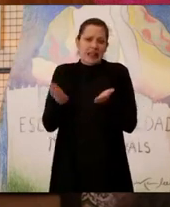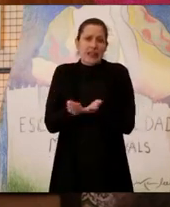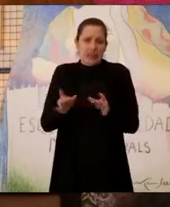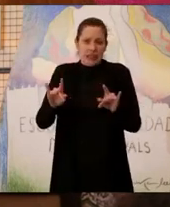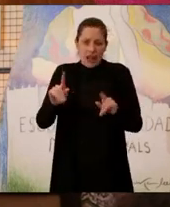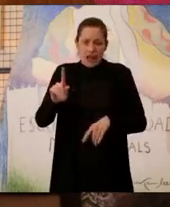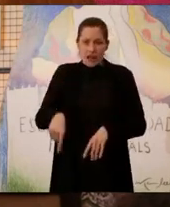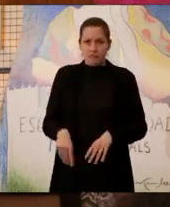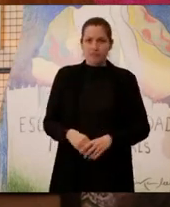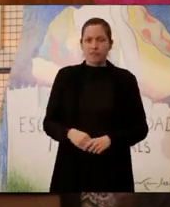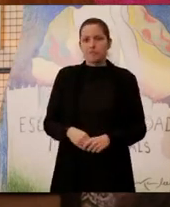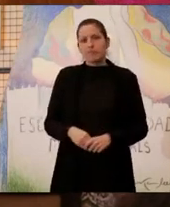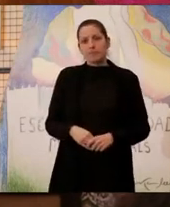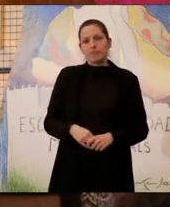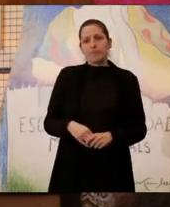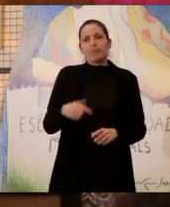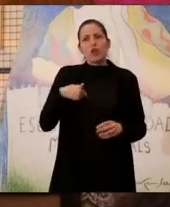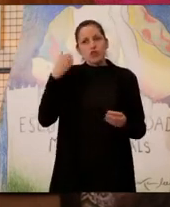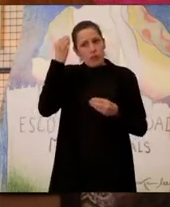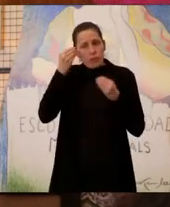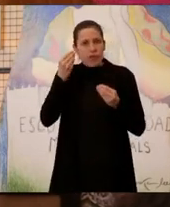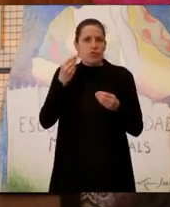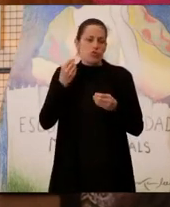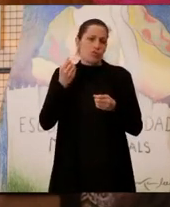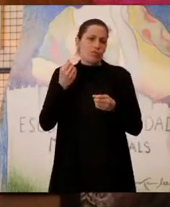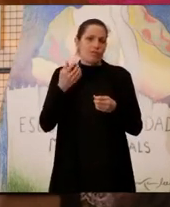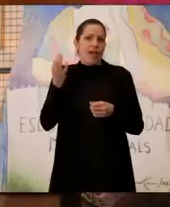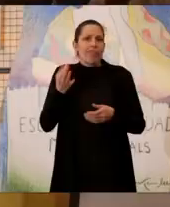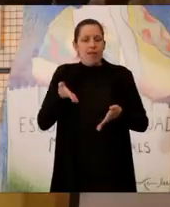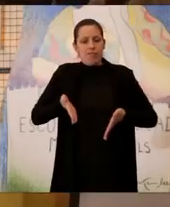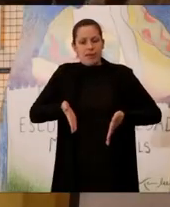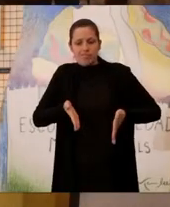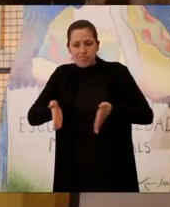que yo creo que esta es la dirección en que tendríamos que trabajar gracias